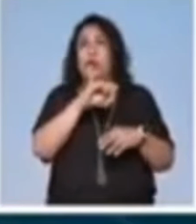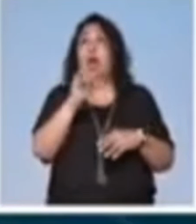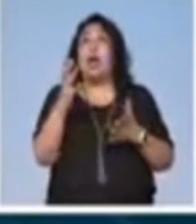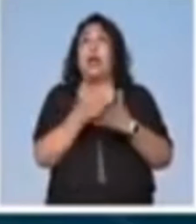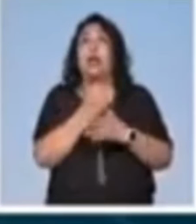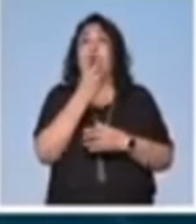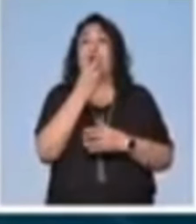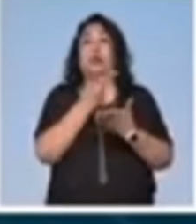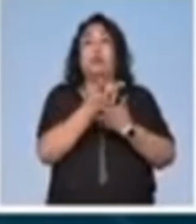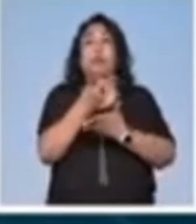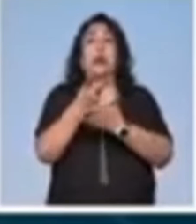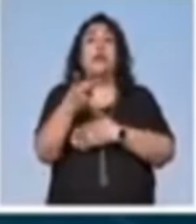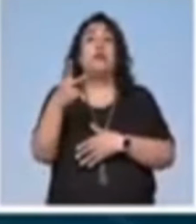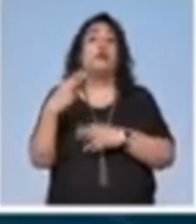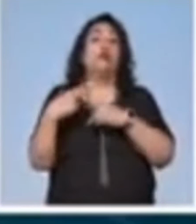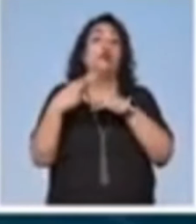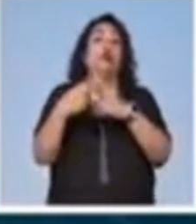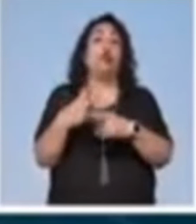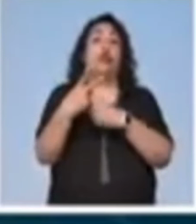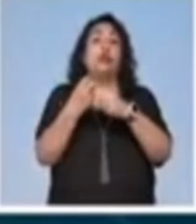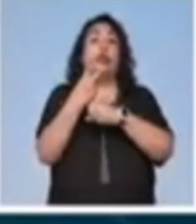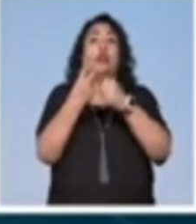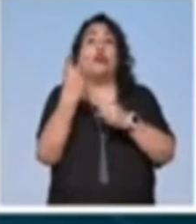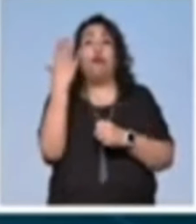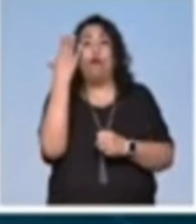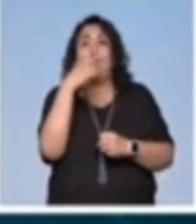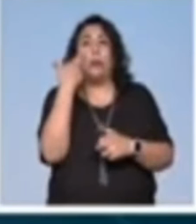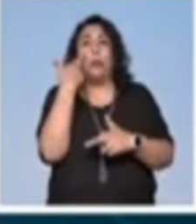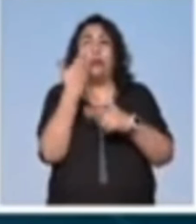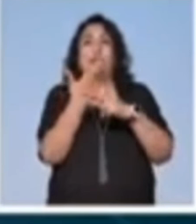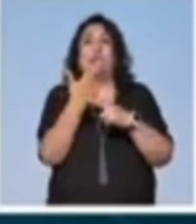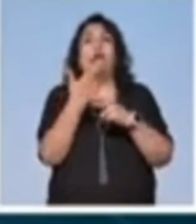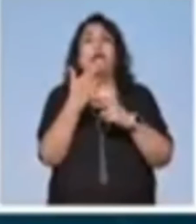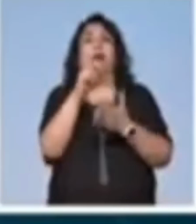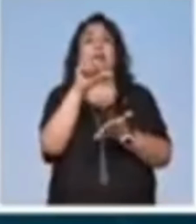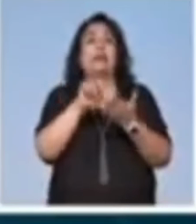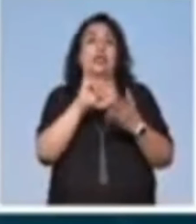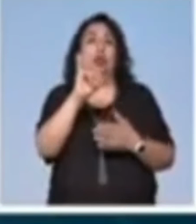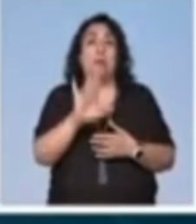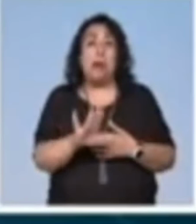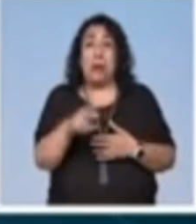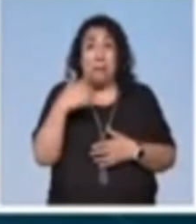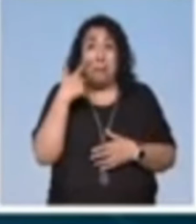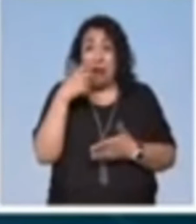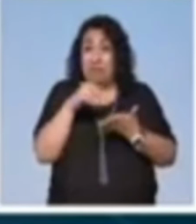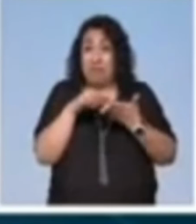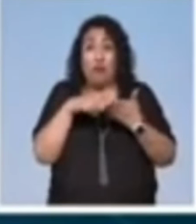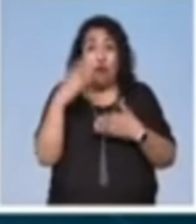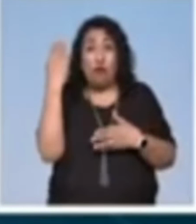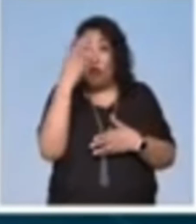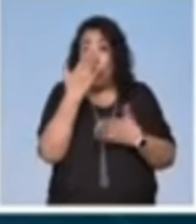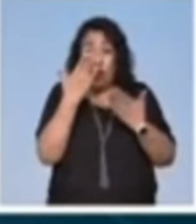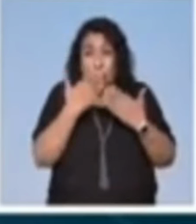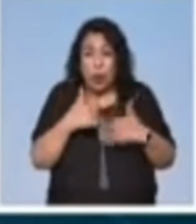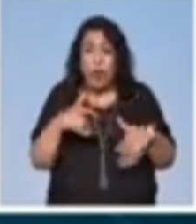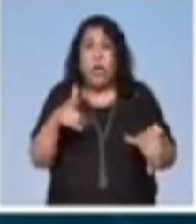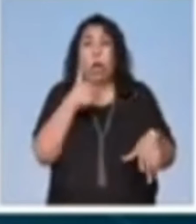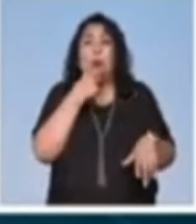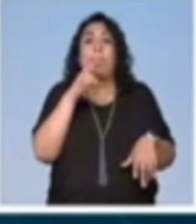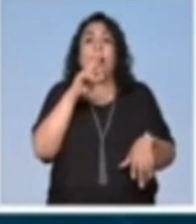dos premios de adquisición de la vigésima Bienal de Fotografía que organiza el Centro de la Imagen. Al no tener un registro fotográfico,